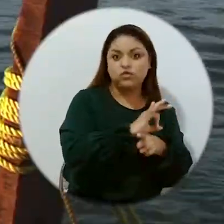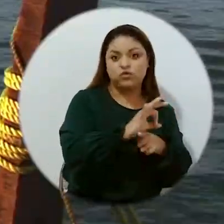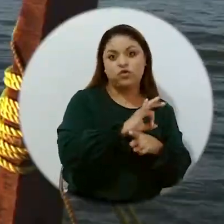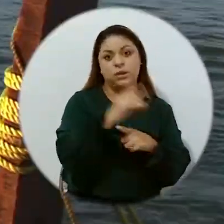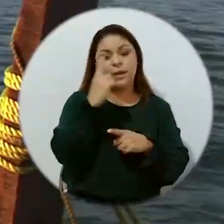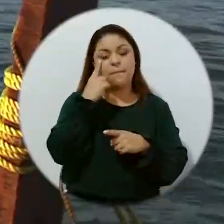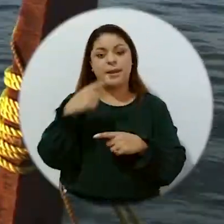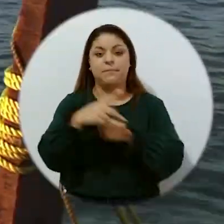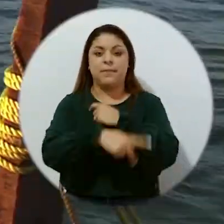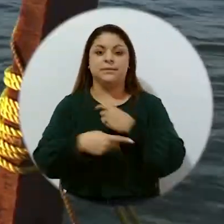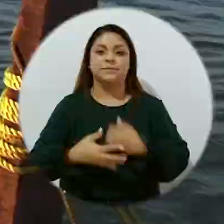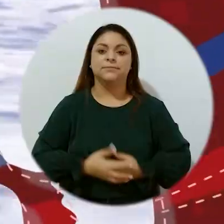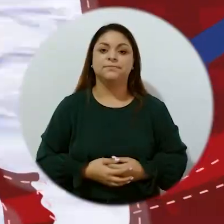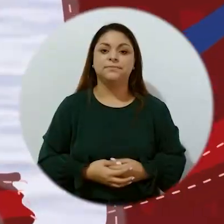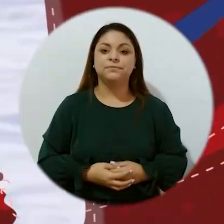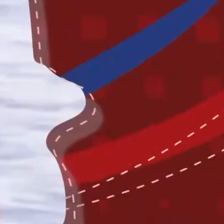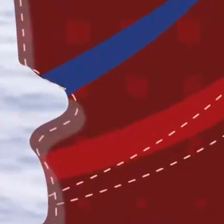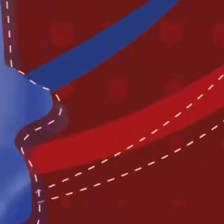funcionan para nuestro país.